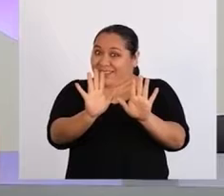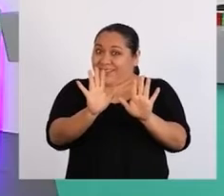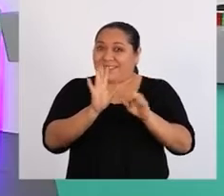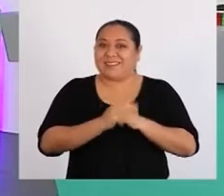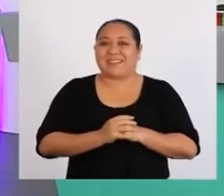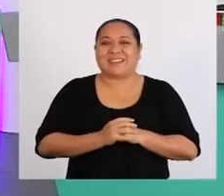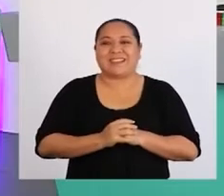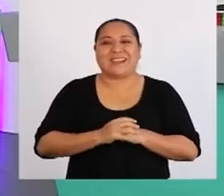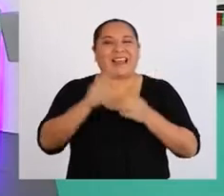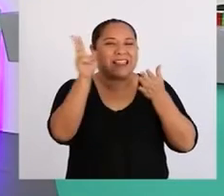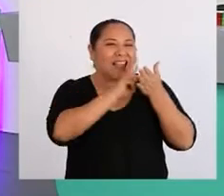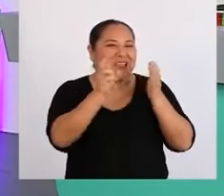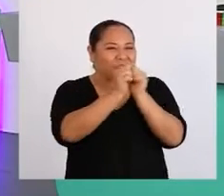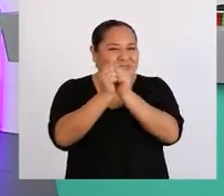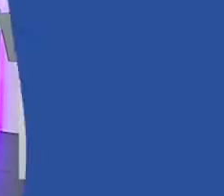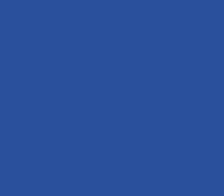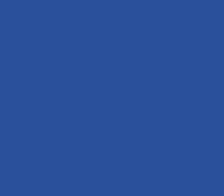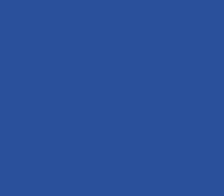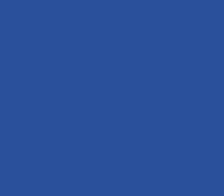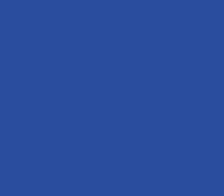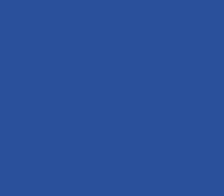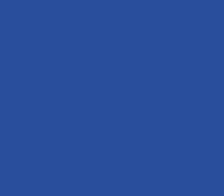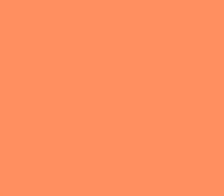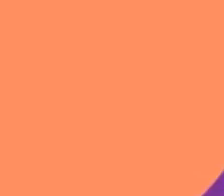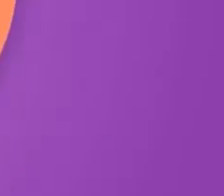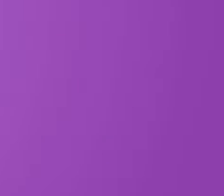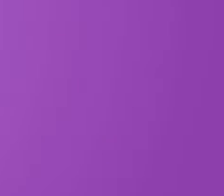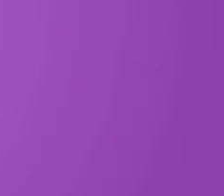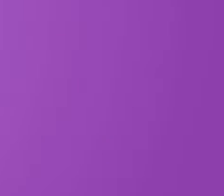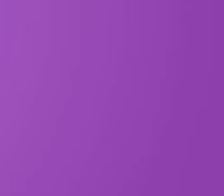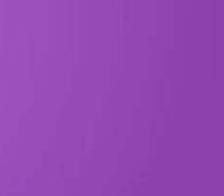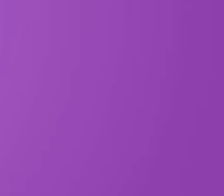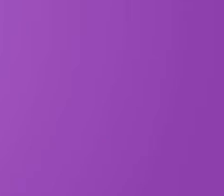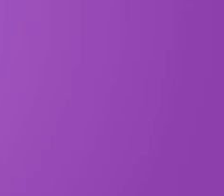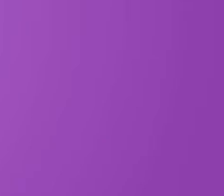antes... ¡Leemos juntos!